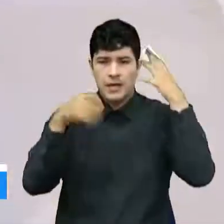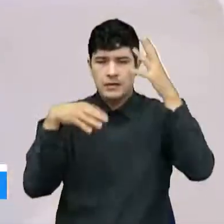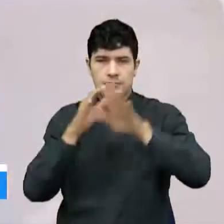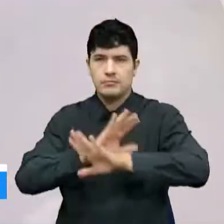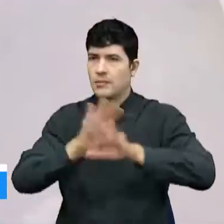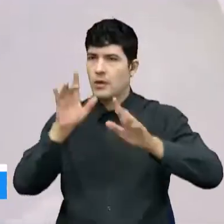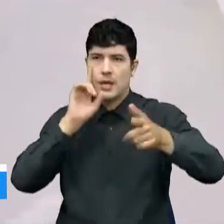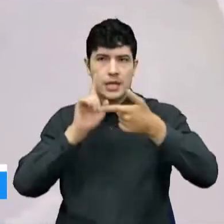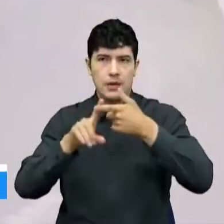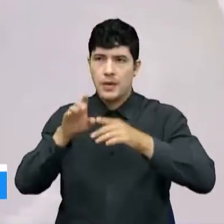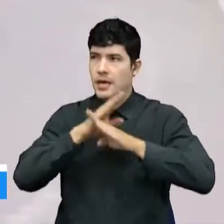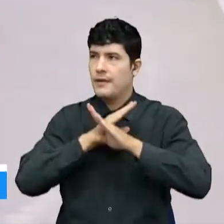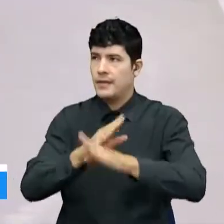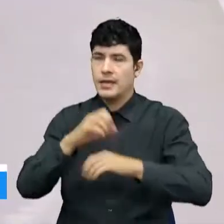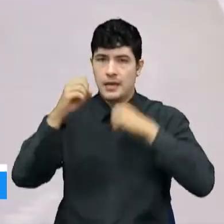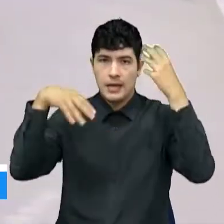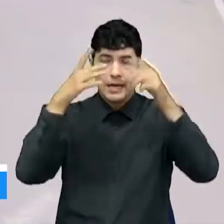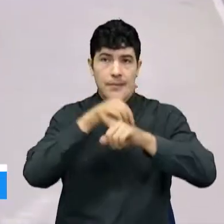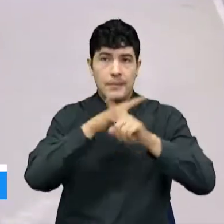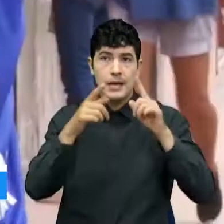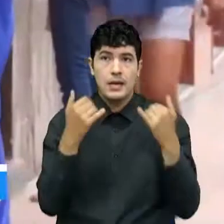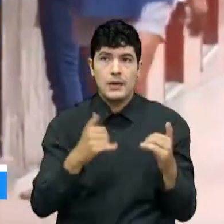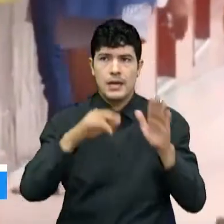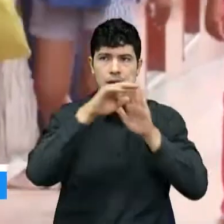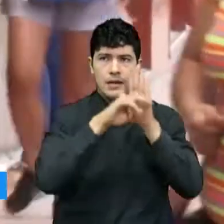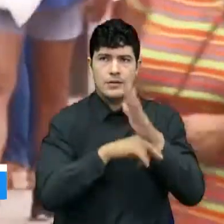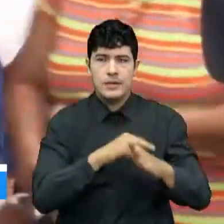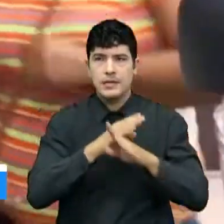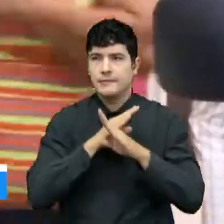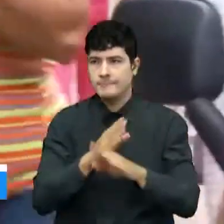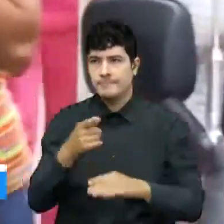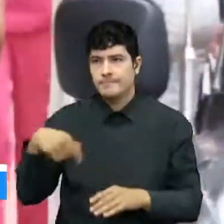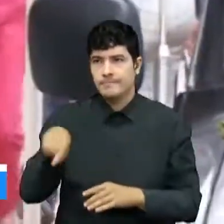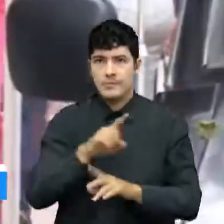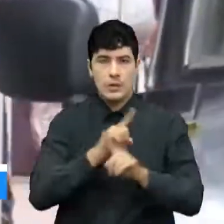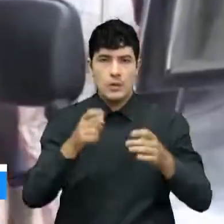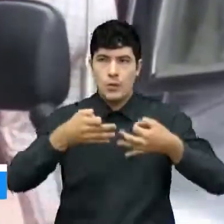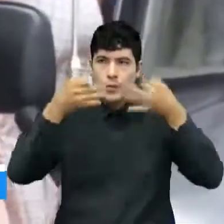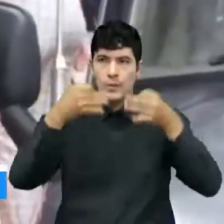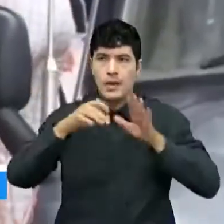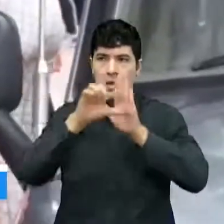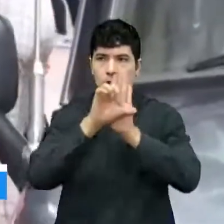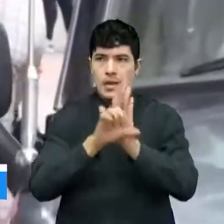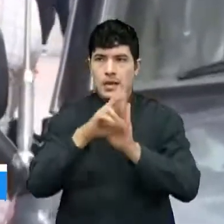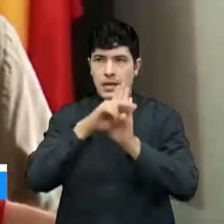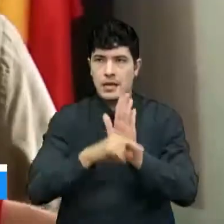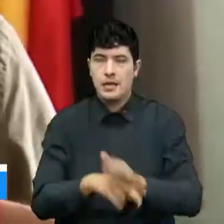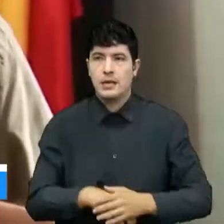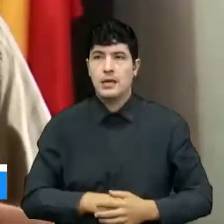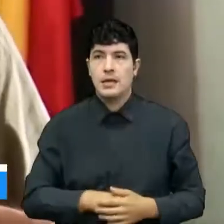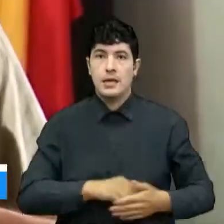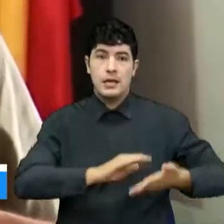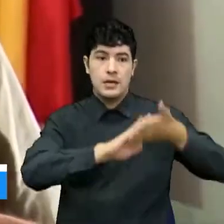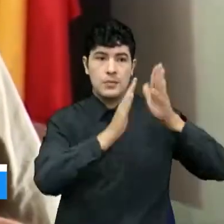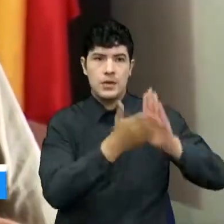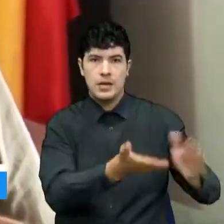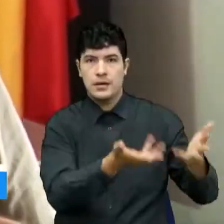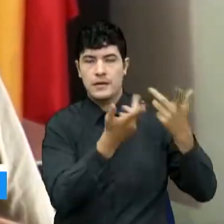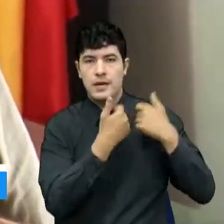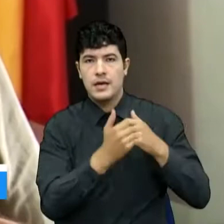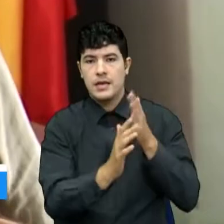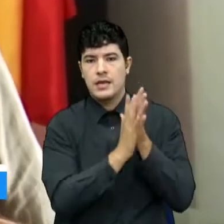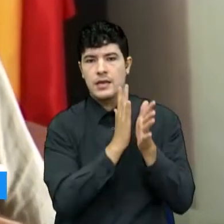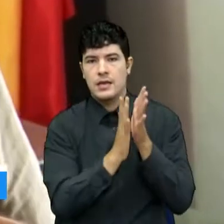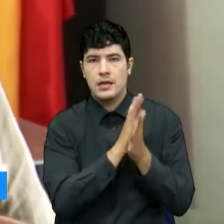sin embargo las medidas quedan cortas ante la astucia de quienes violan la ley y la comunidad de inmediato nos informa y nosotros